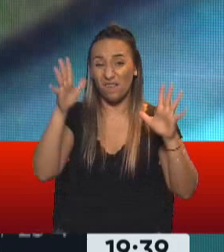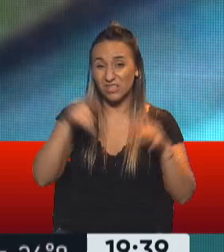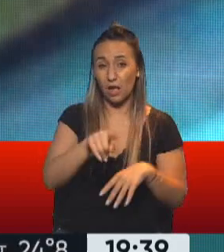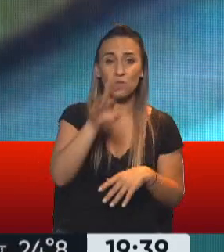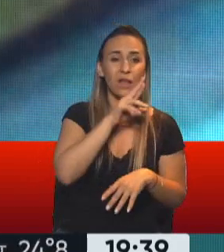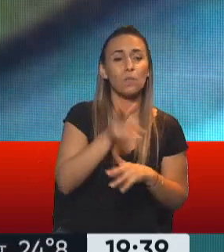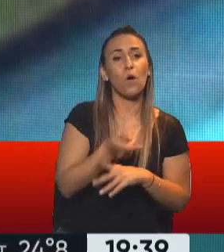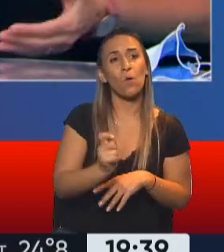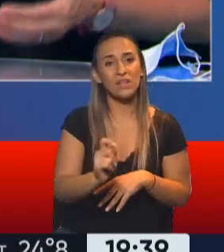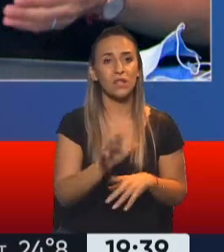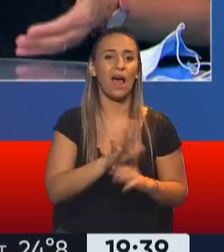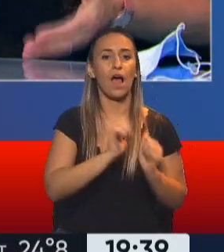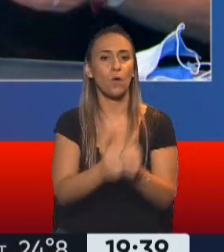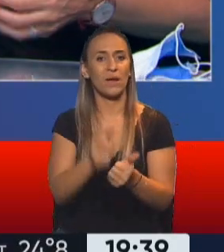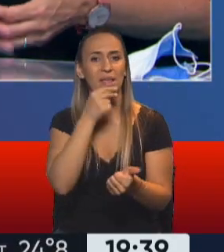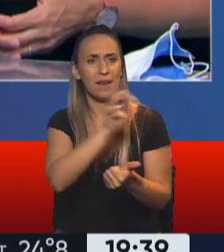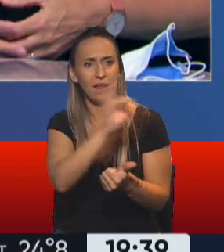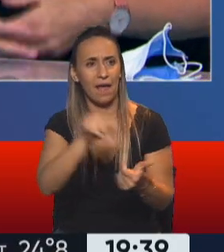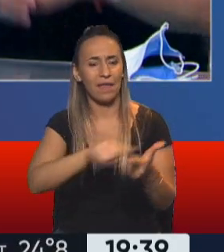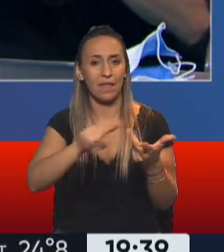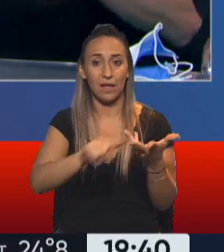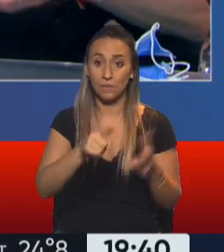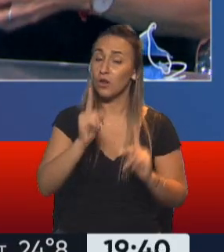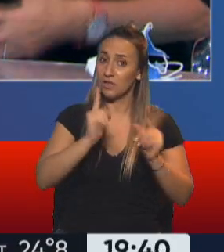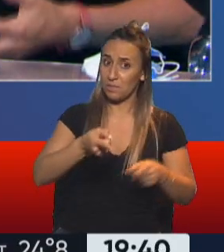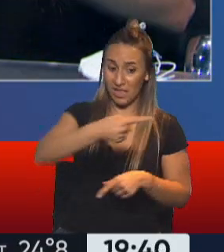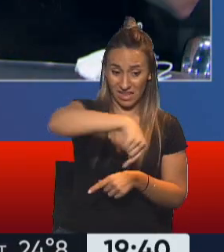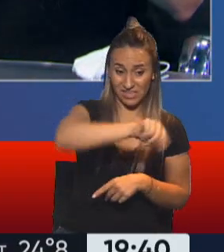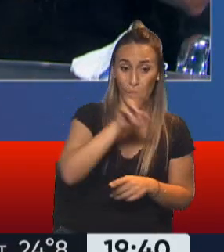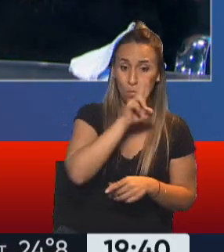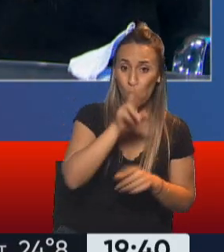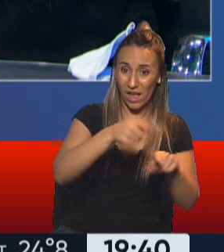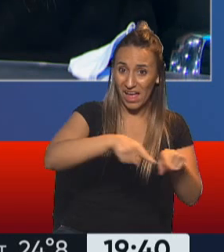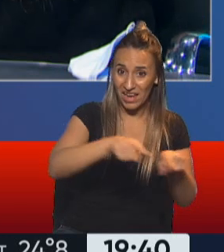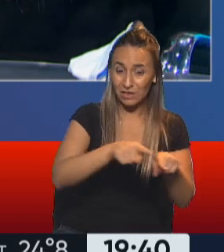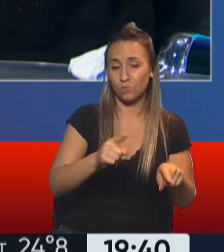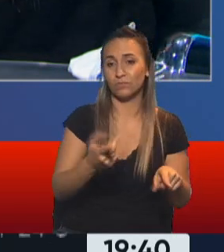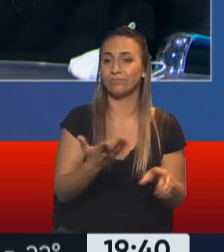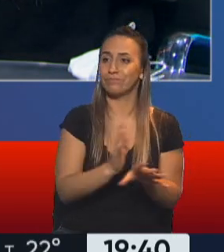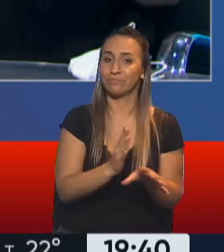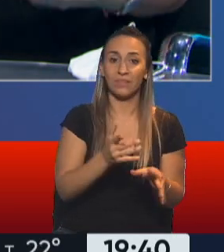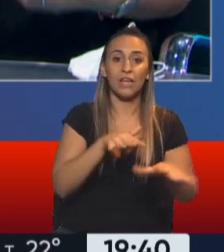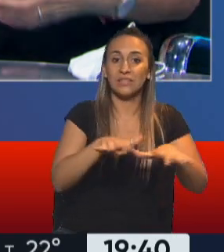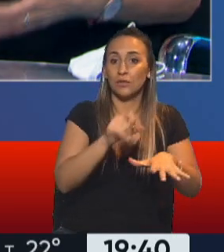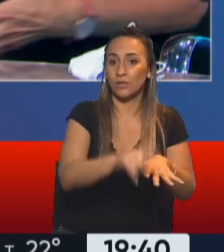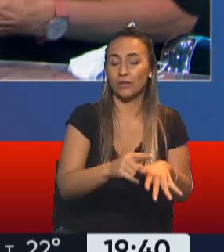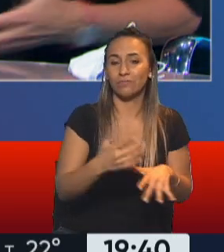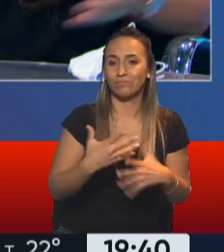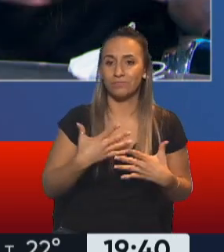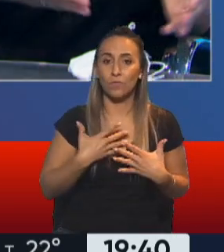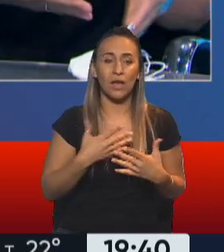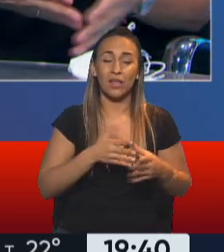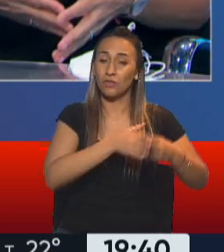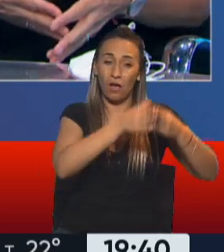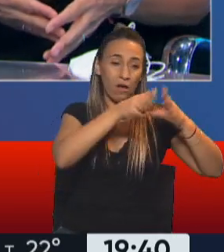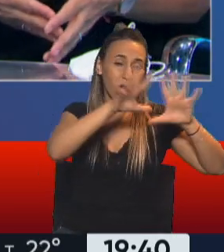tienen miedo, no se las ha acompañado. El problema que tiene es que son mujeres que además del estado de vulnerabilidad en las que salen de haber